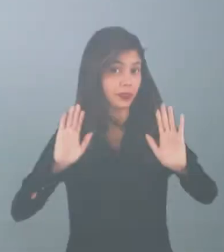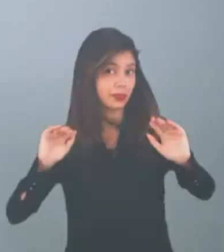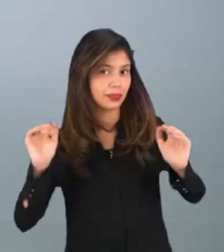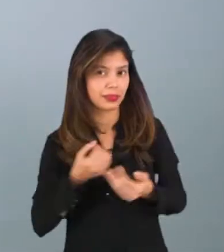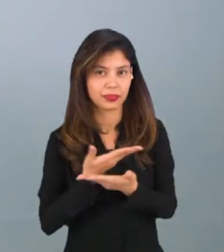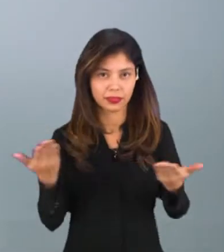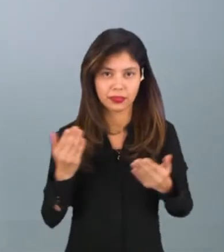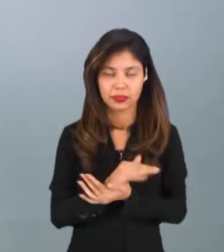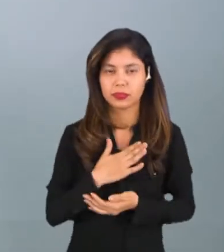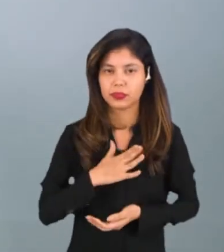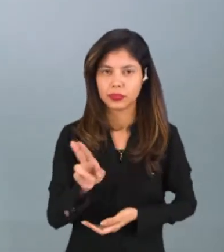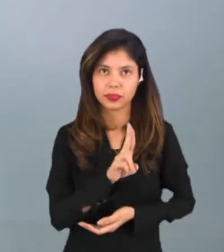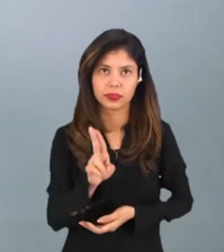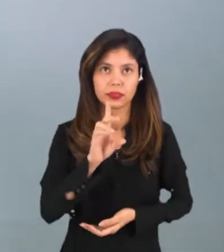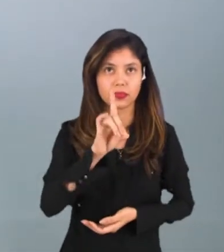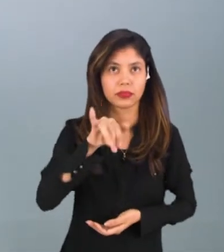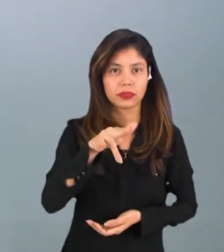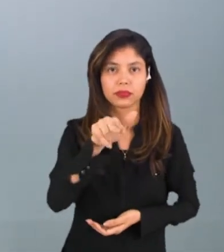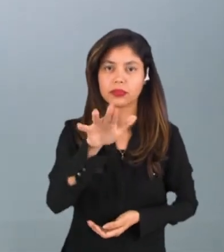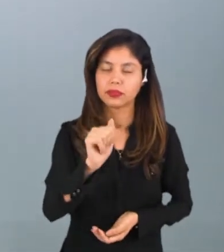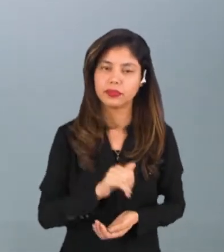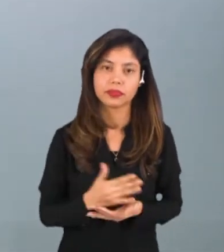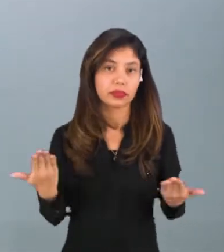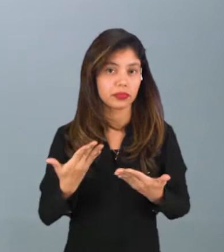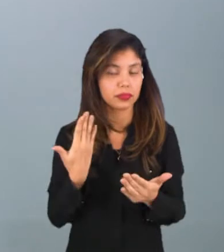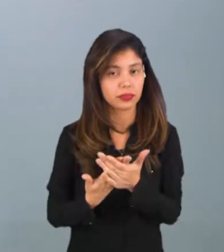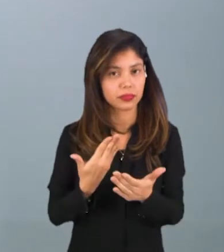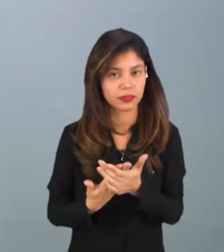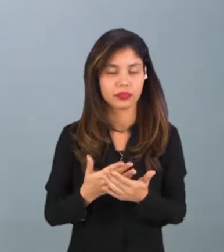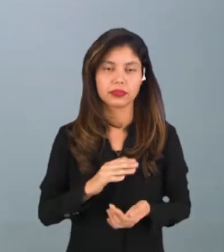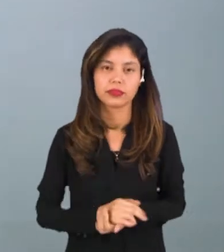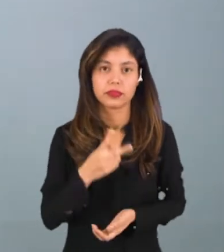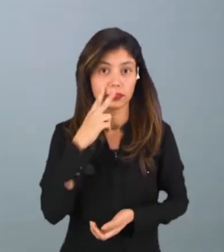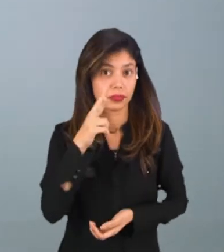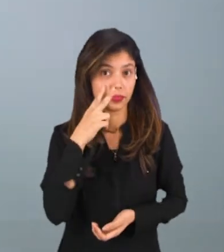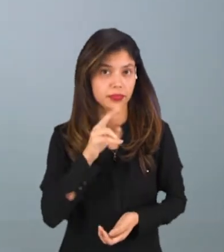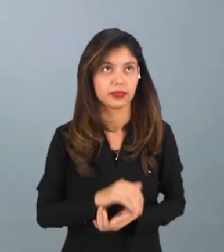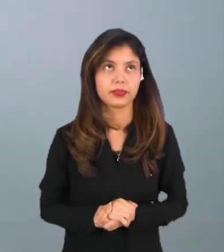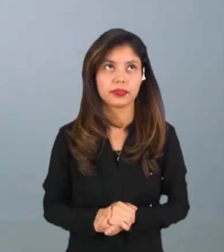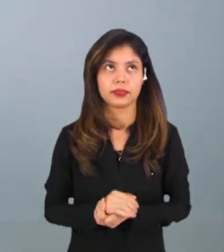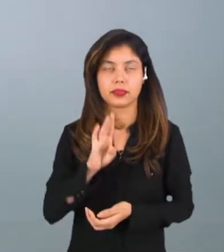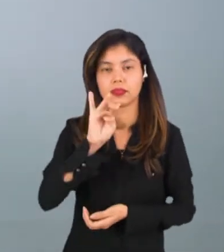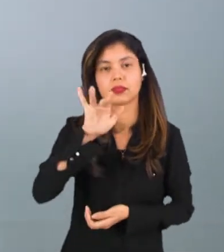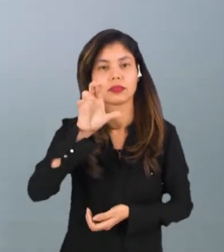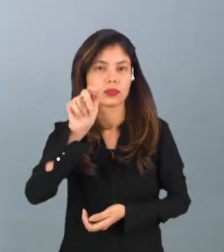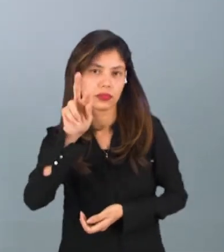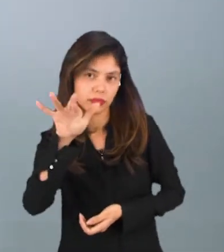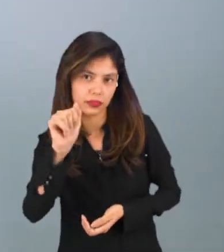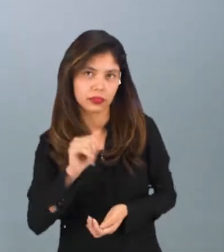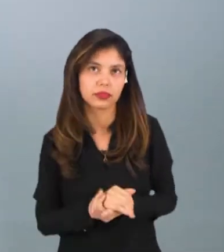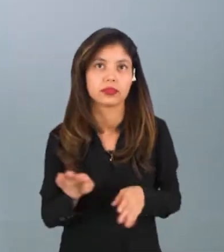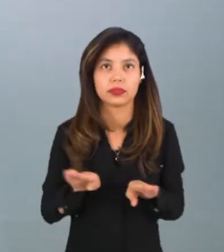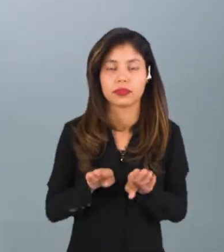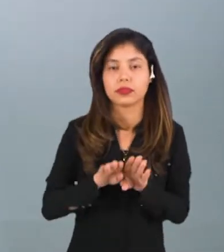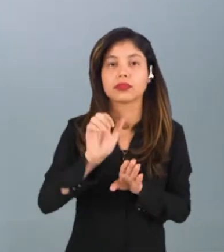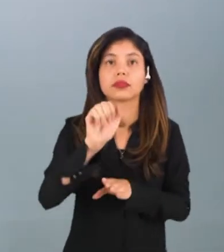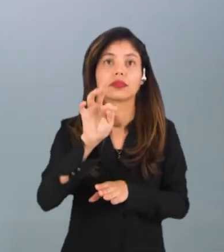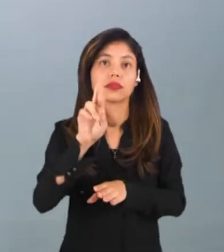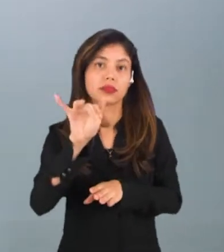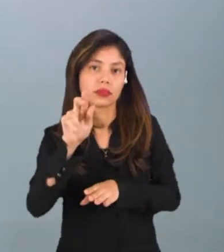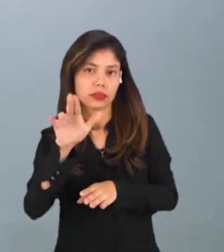Hola a todos, mi nombre es Deyanira y en la clase de hoy veremos qué es biografía y autobiografía.